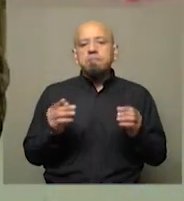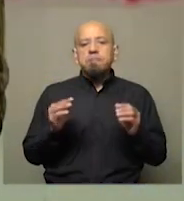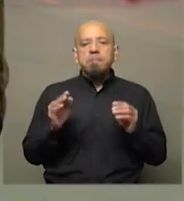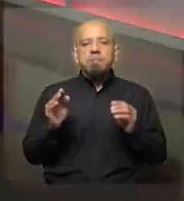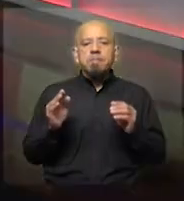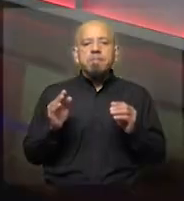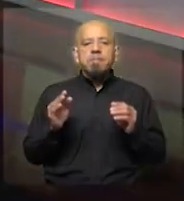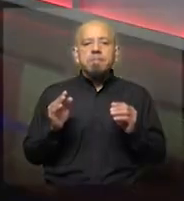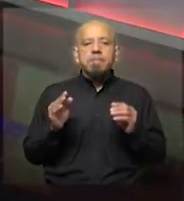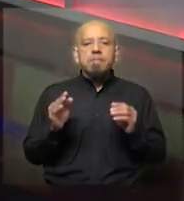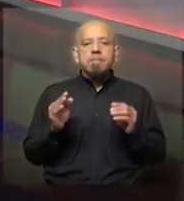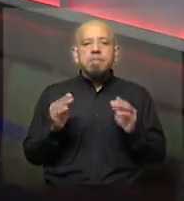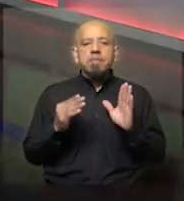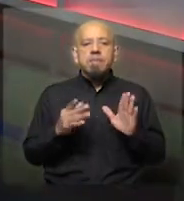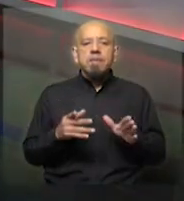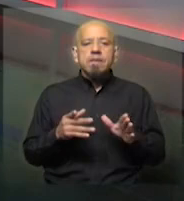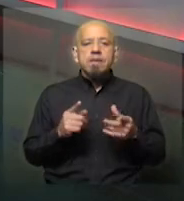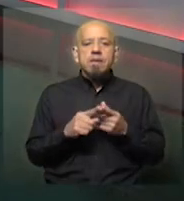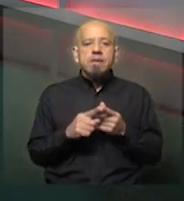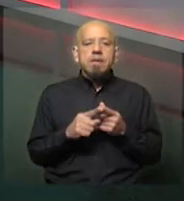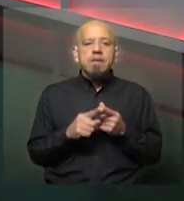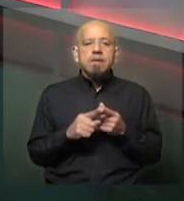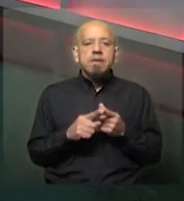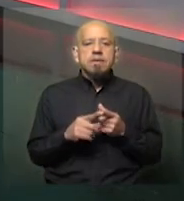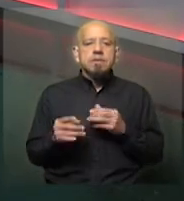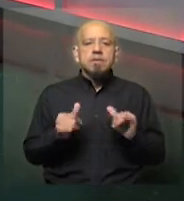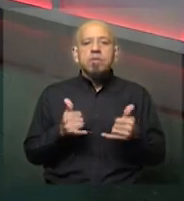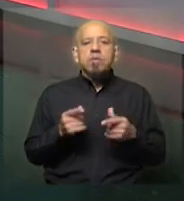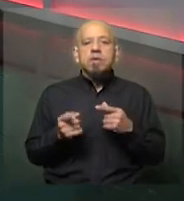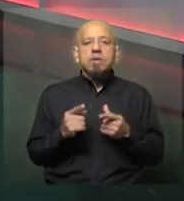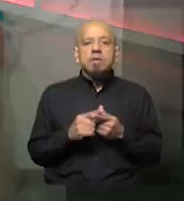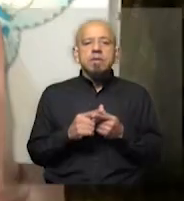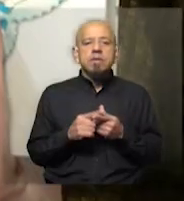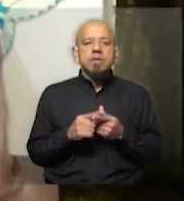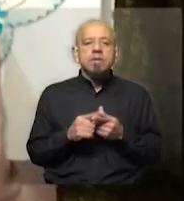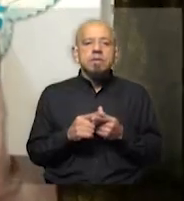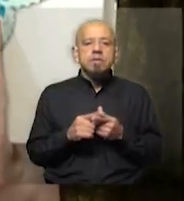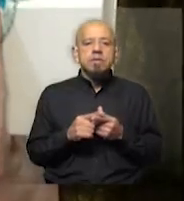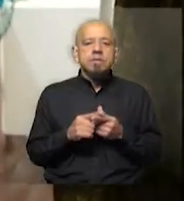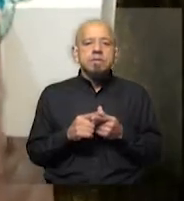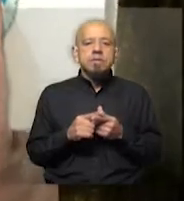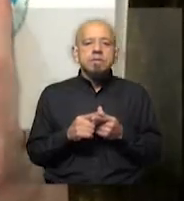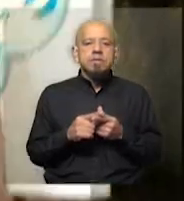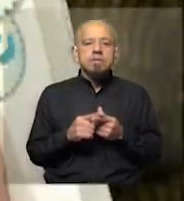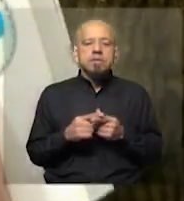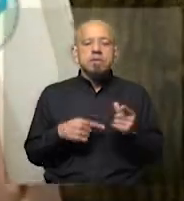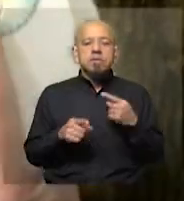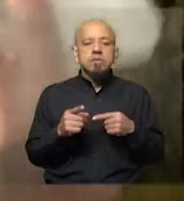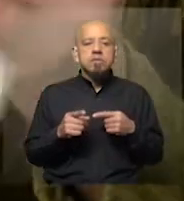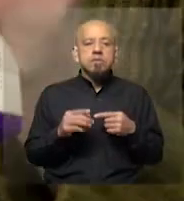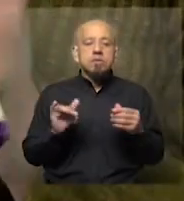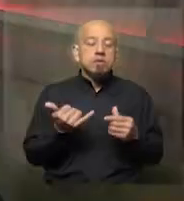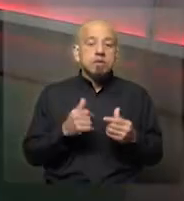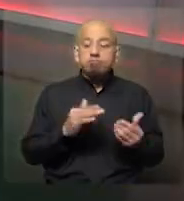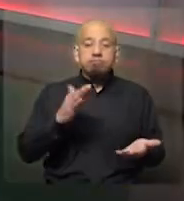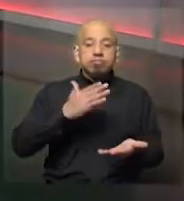¿Cómo se nota que nos puede importar, ¿no? El hecho de jugar? Que hicieron ediciones que se han agotado y que